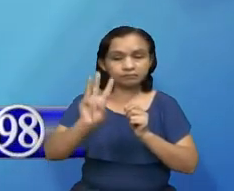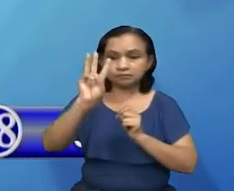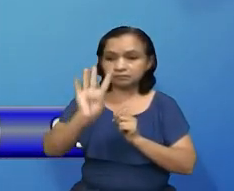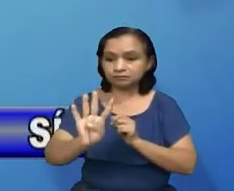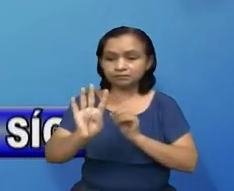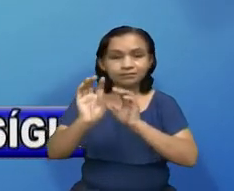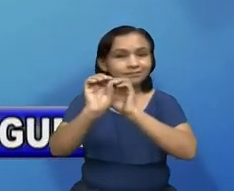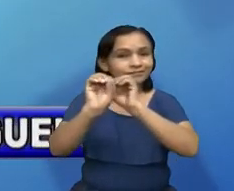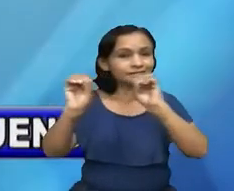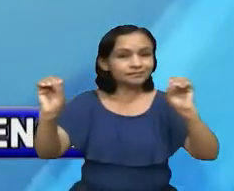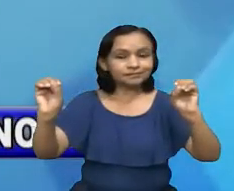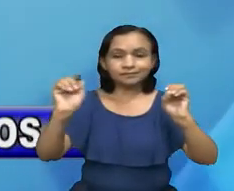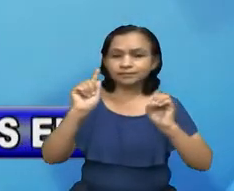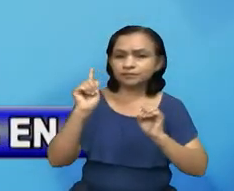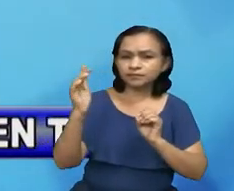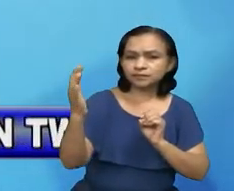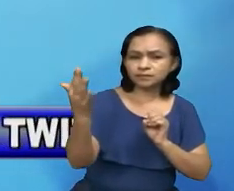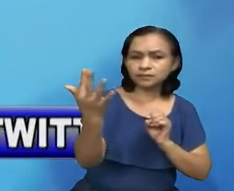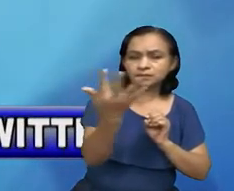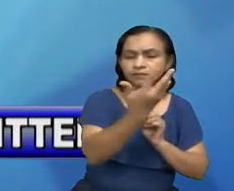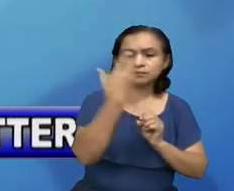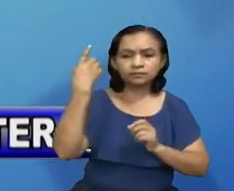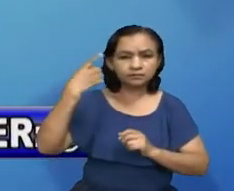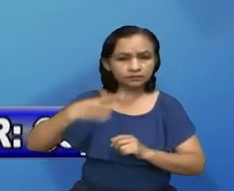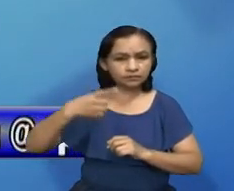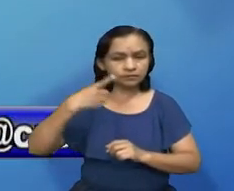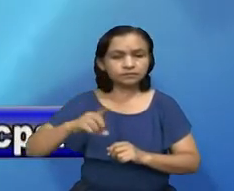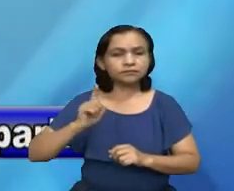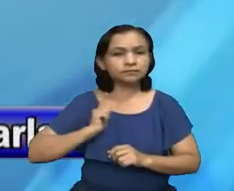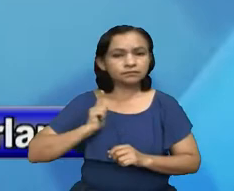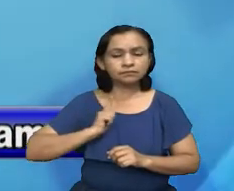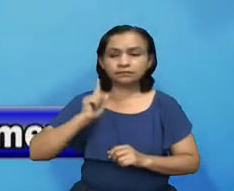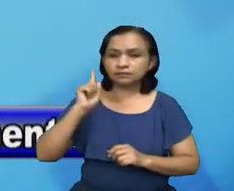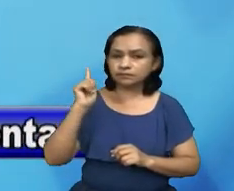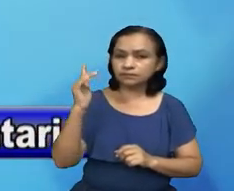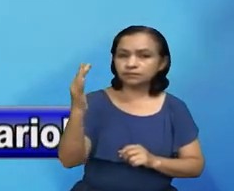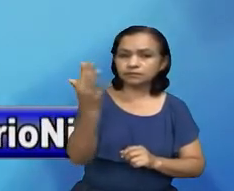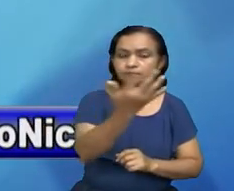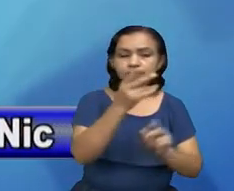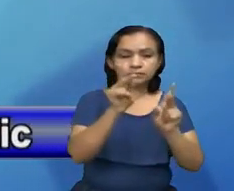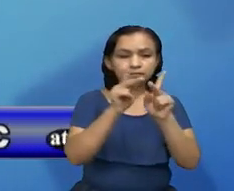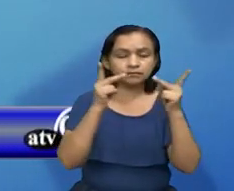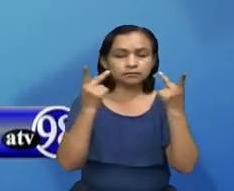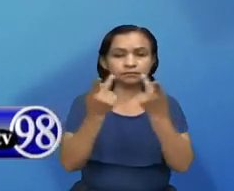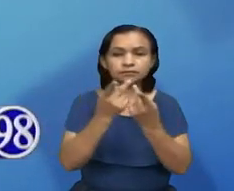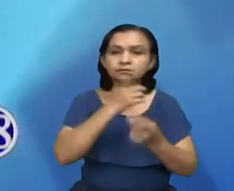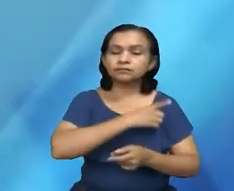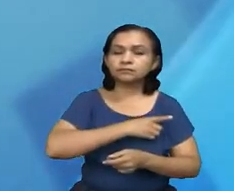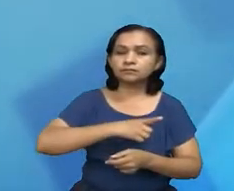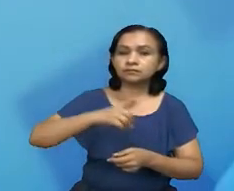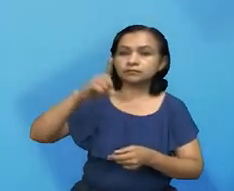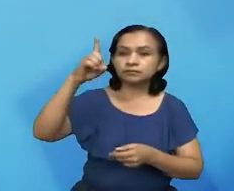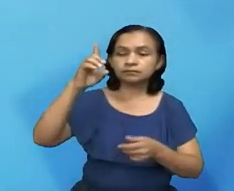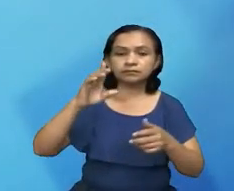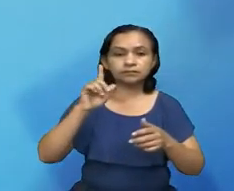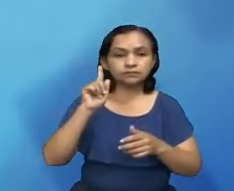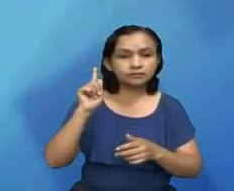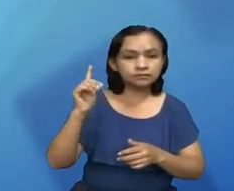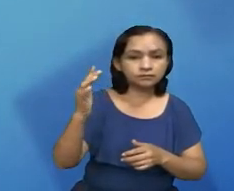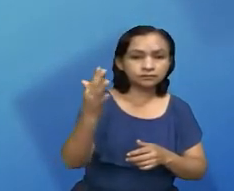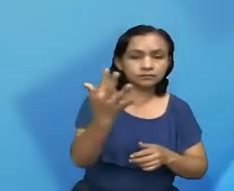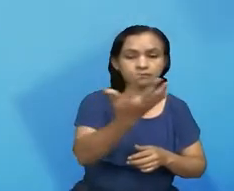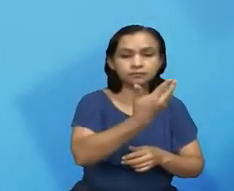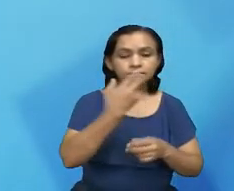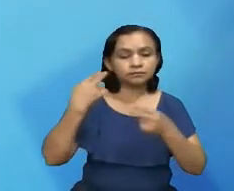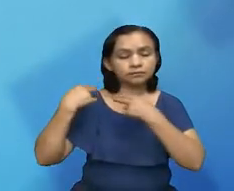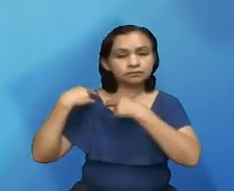cuarta. Todos tenemos derechos, todos somos pueblo de Dios, todos somos